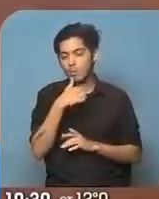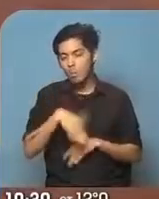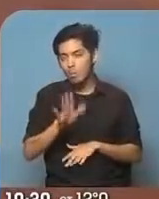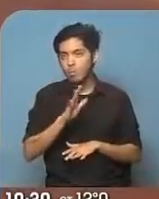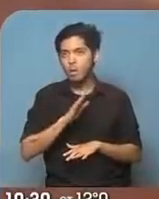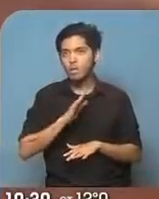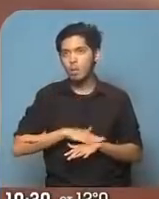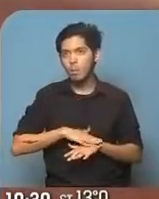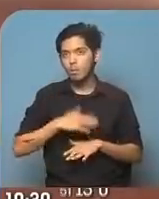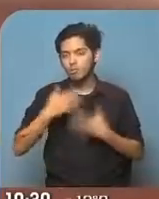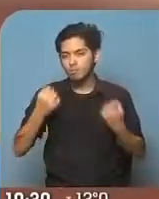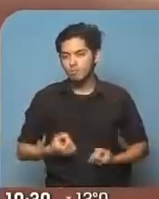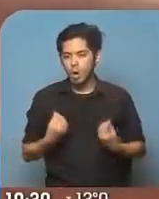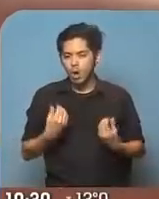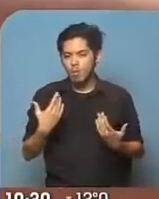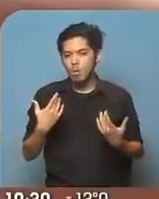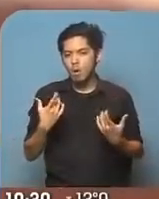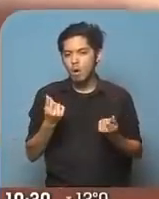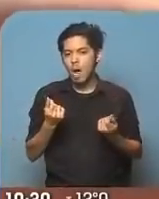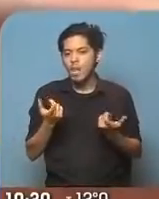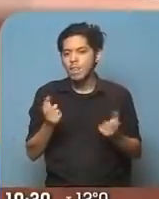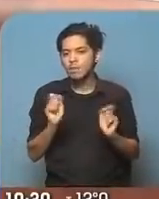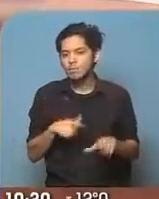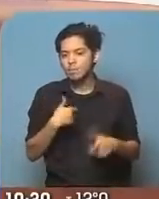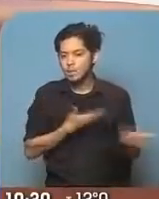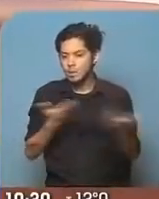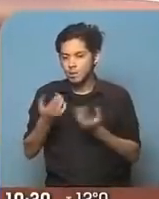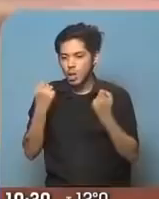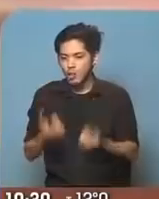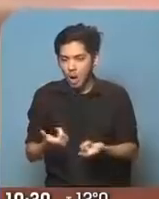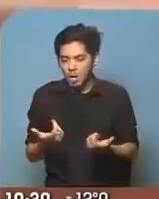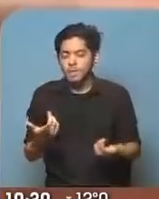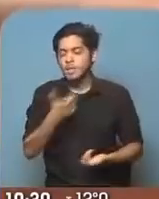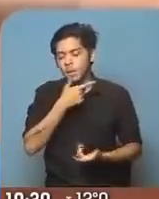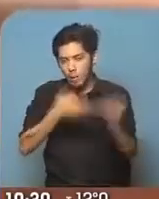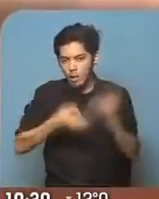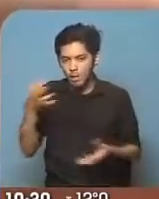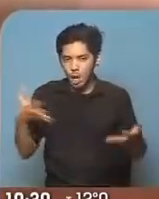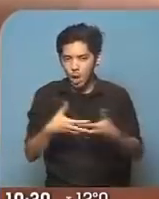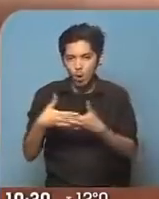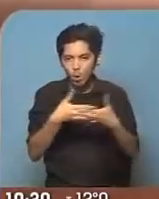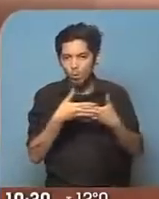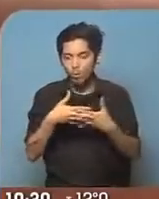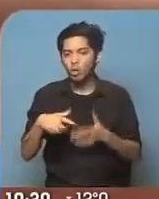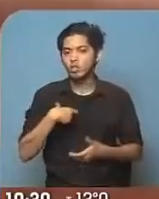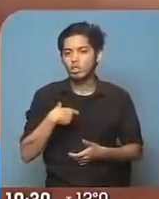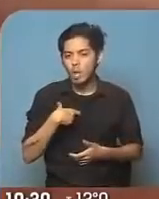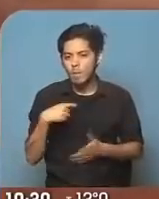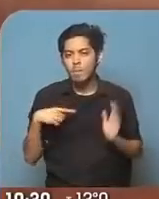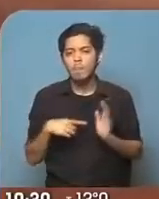plantar es y bueno como es la calidad de los servicios que brinda eso sí creo que nosotros tenemos que analizarlo en conjunto como sociedad pero